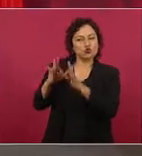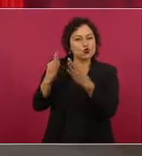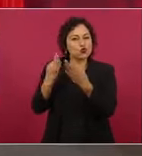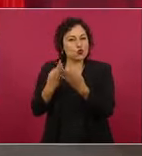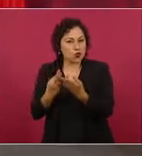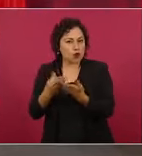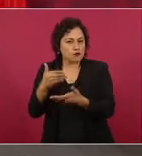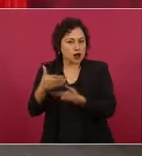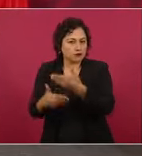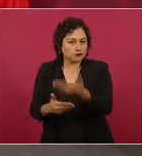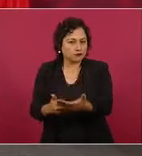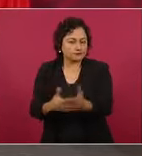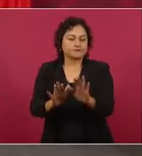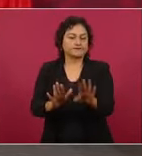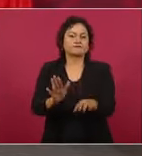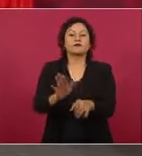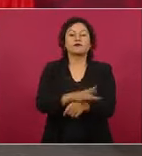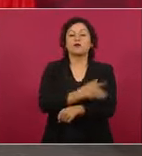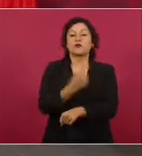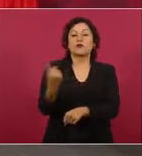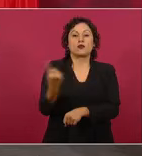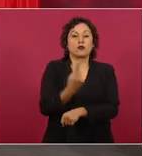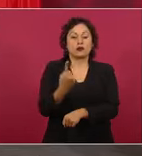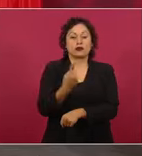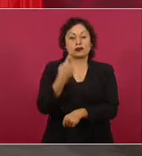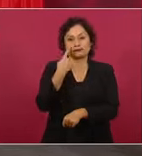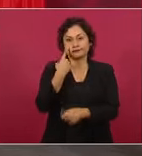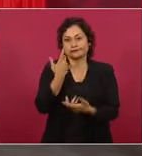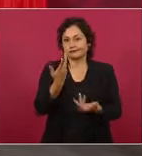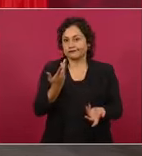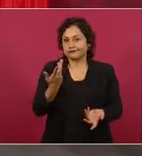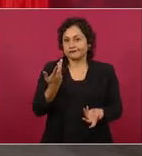porque no les ayudan.